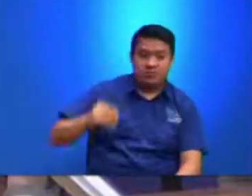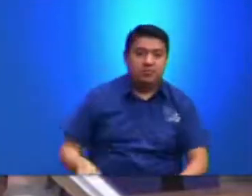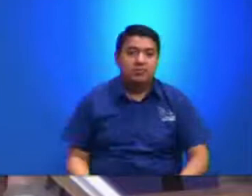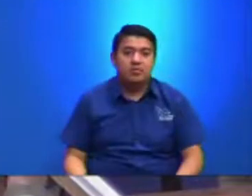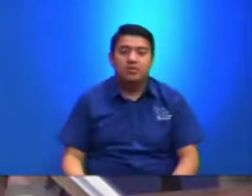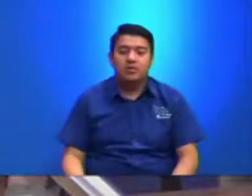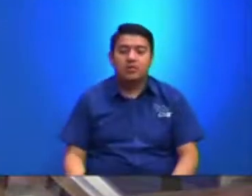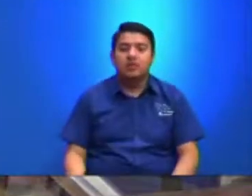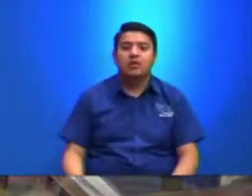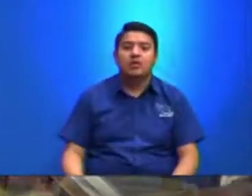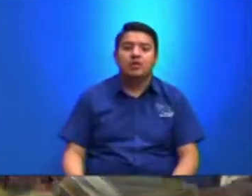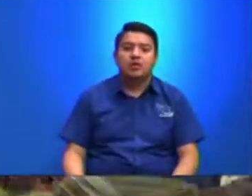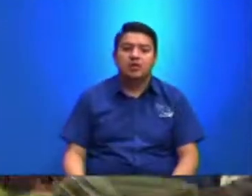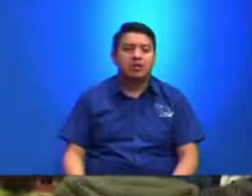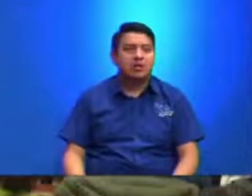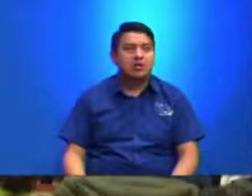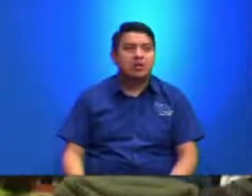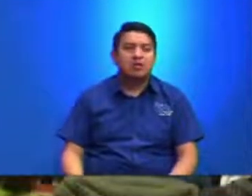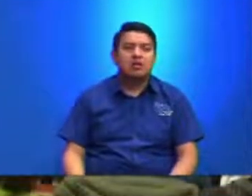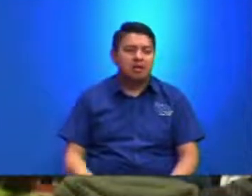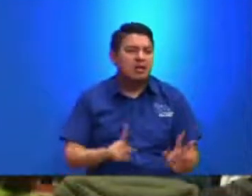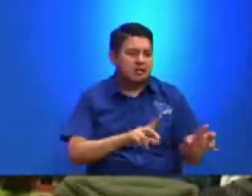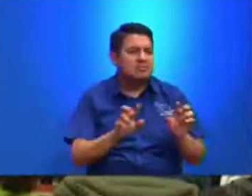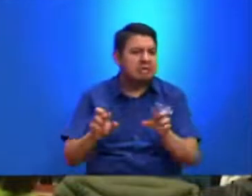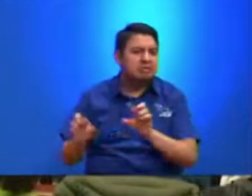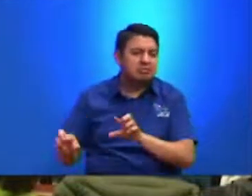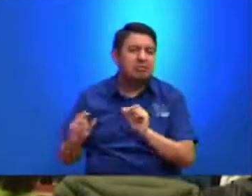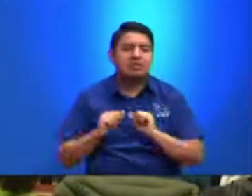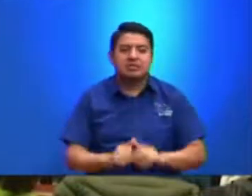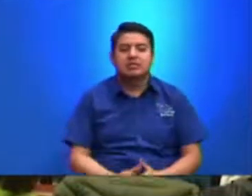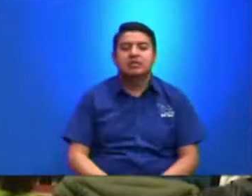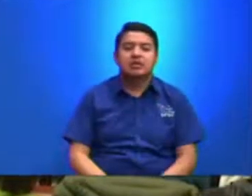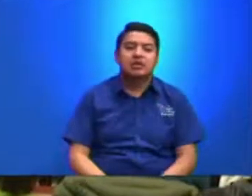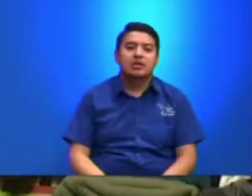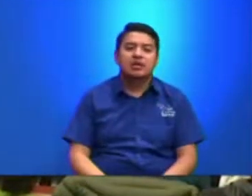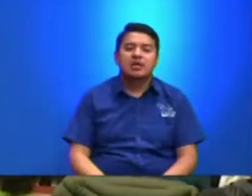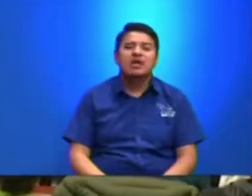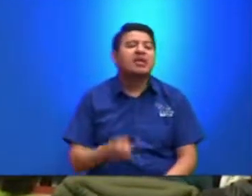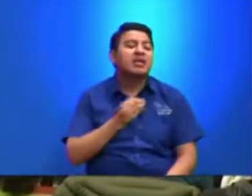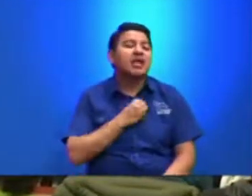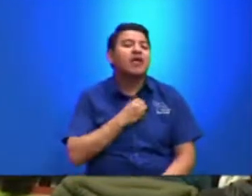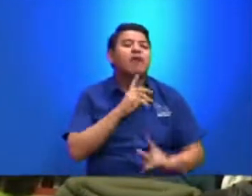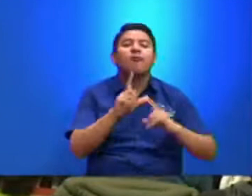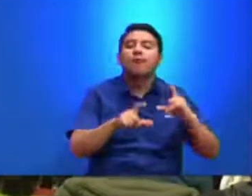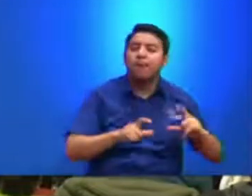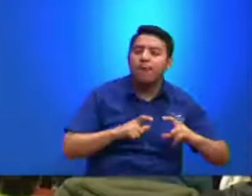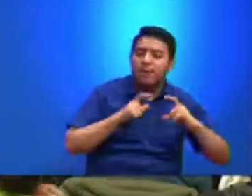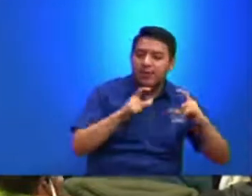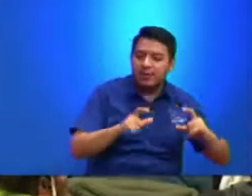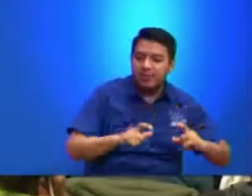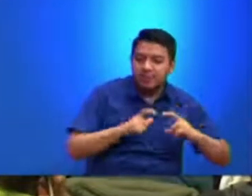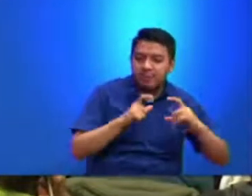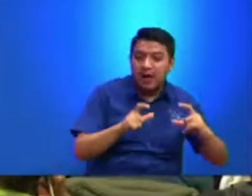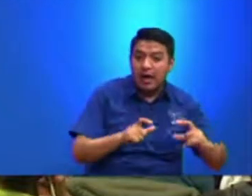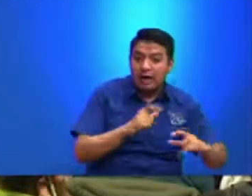tienen buenos sentimientos y pensamientos, pero no se va a cumplir lo que ellos se proponen. Esta tierra